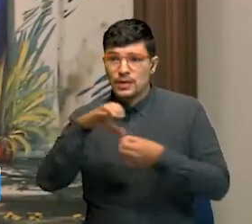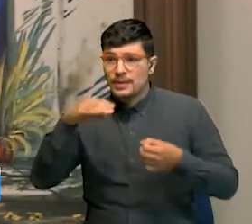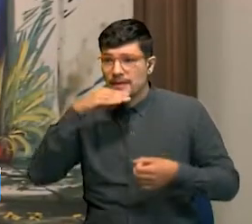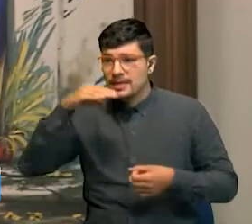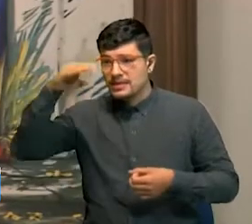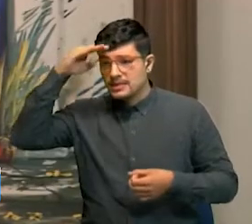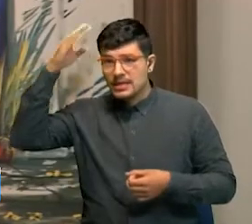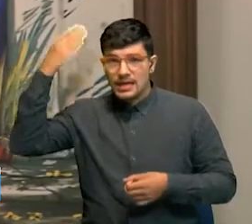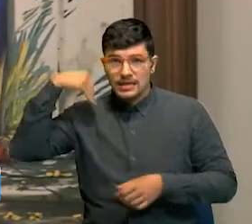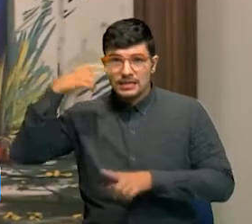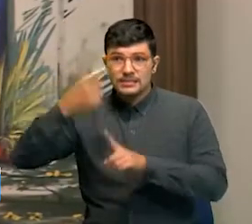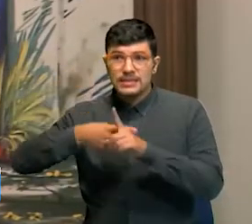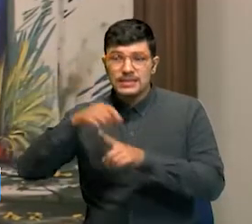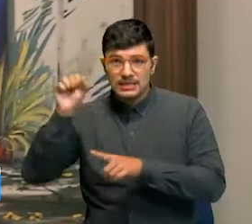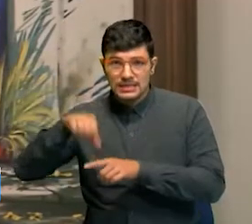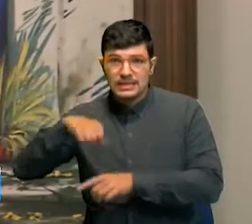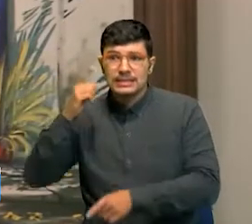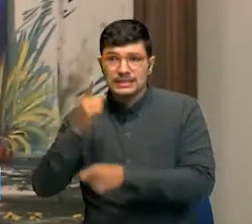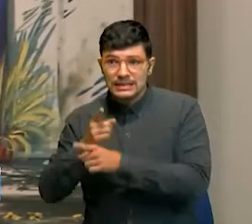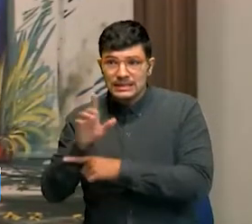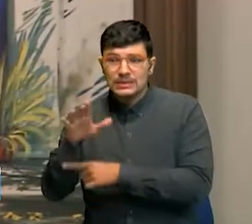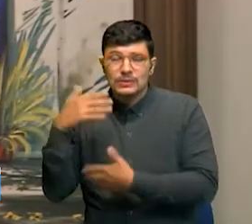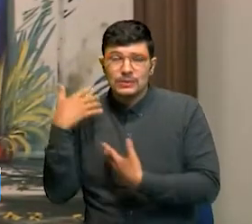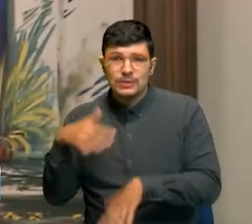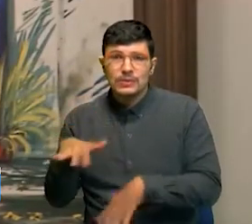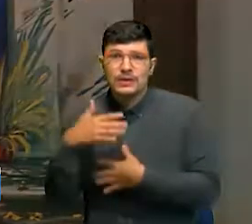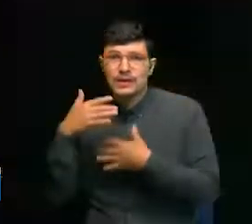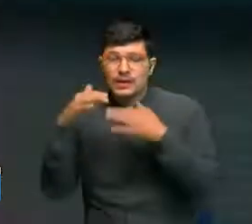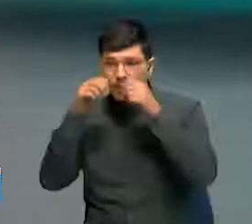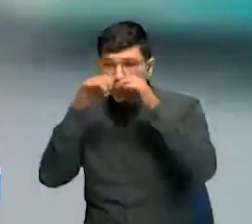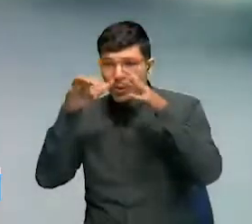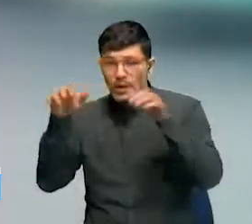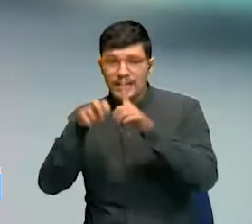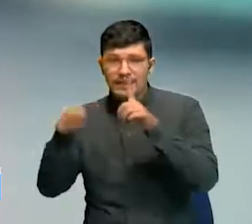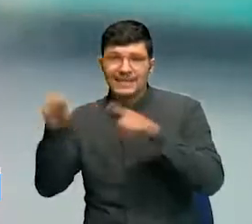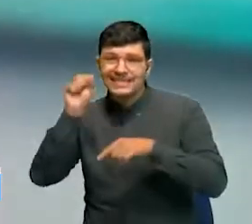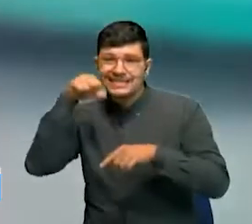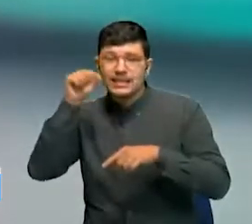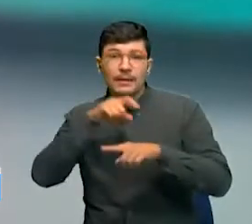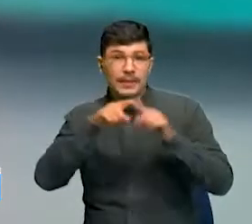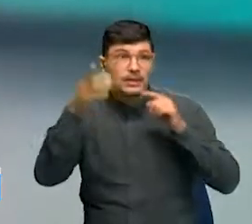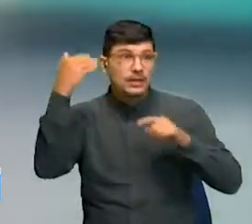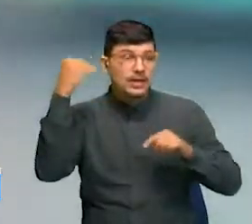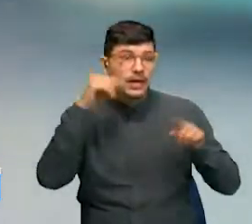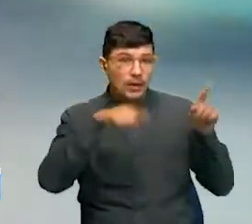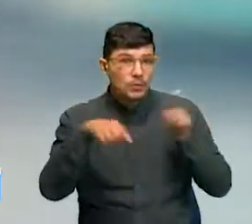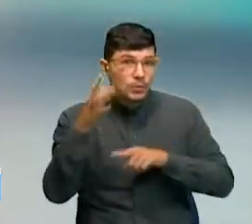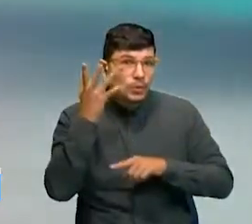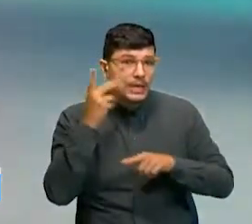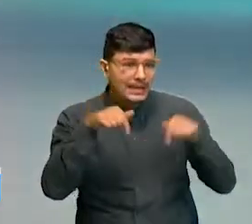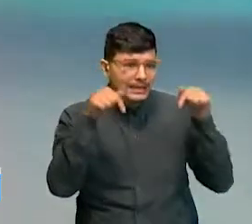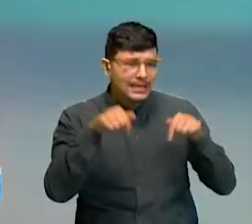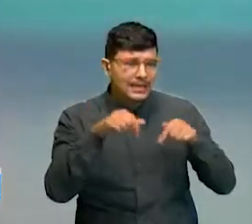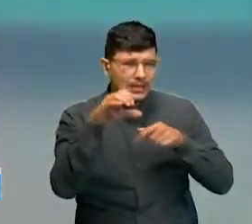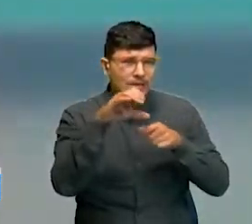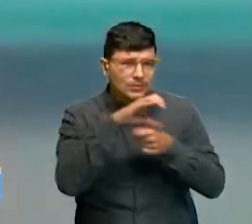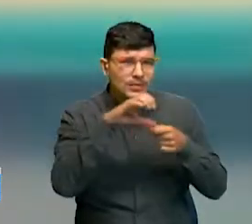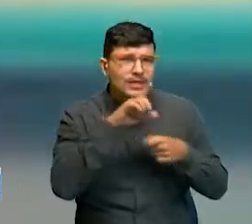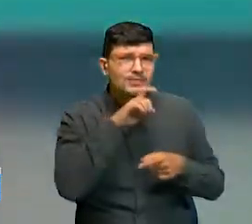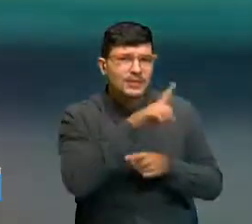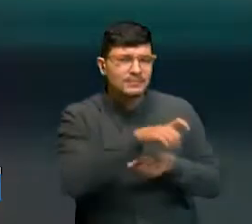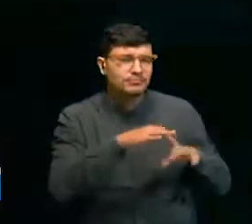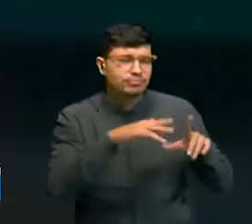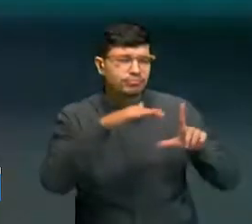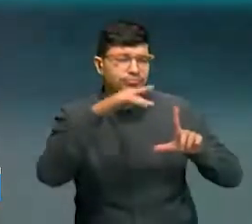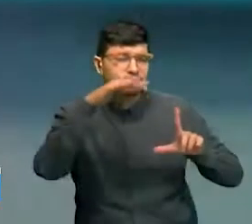Aburrá hace unos meses, pero sí estuvimos en algunos días en puntos críticos del aumento de la contaminación. En